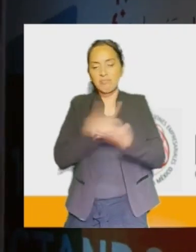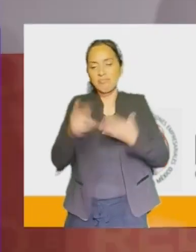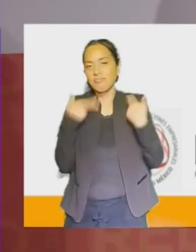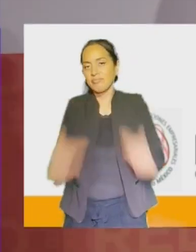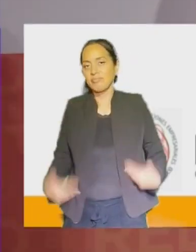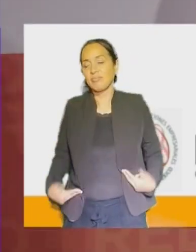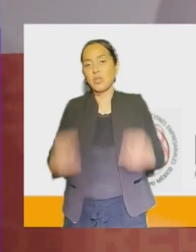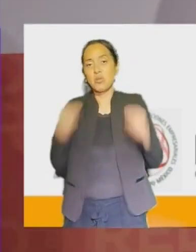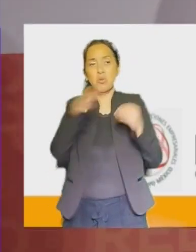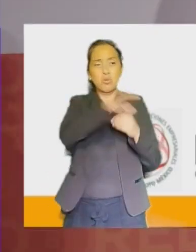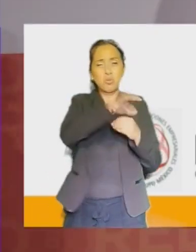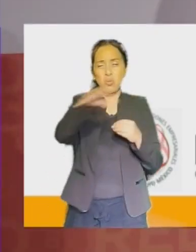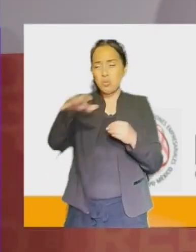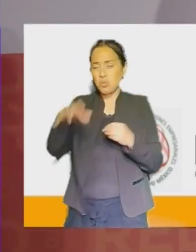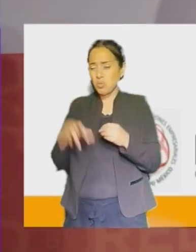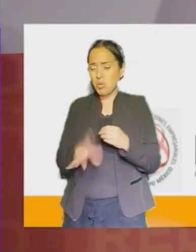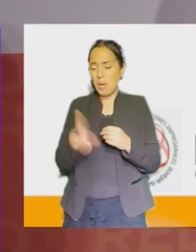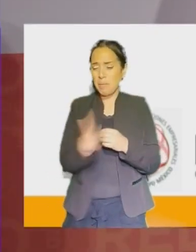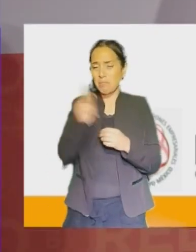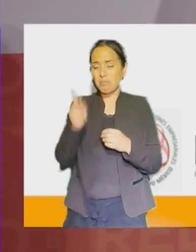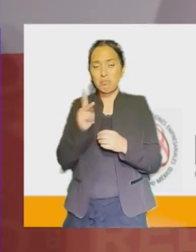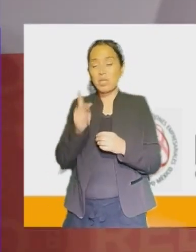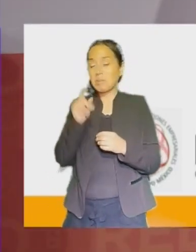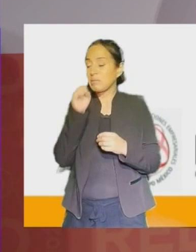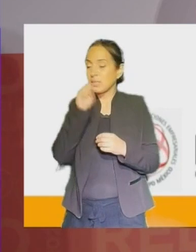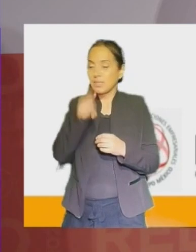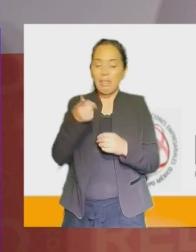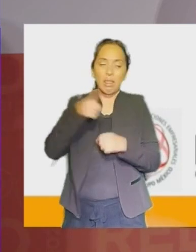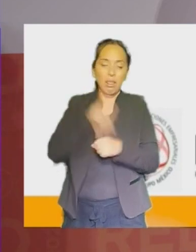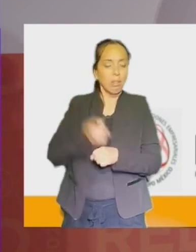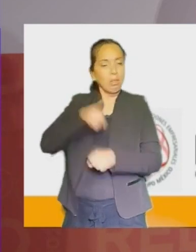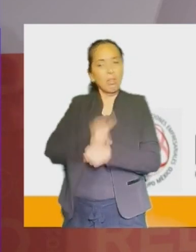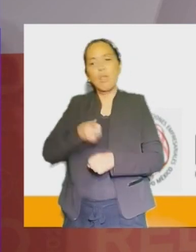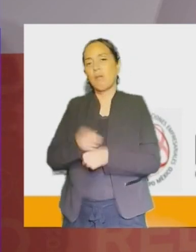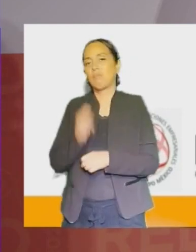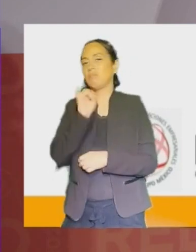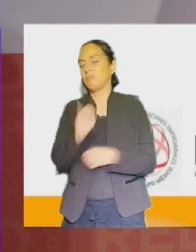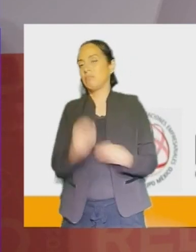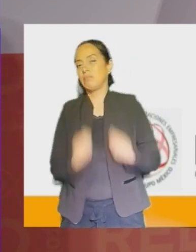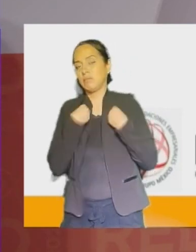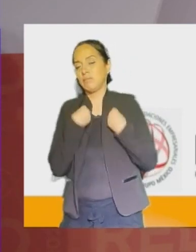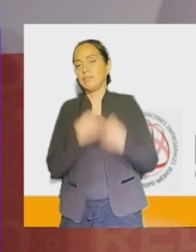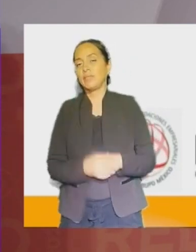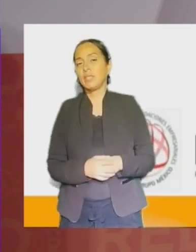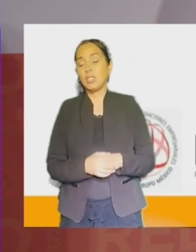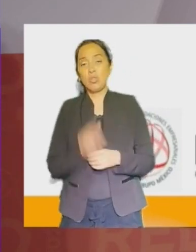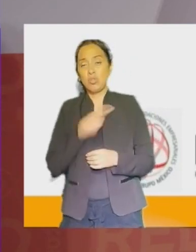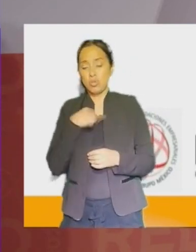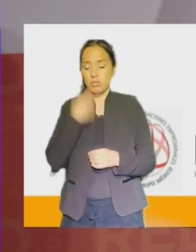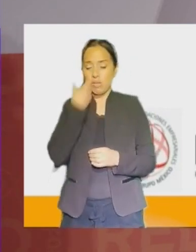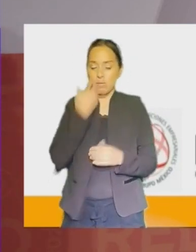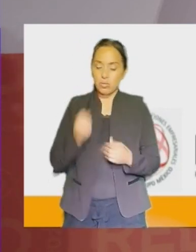que muchas poblaciones en situación de vulnerabilidad viven día a día. Nosotros lo que queremos es poder